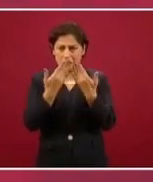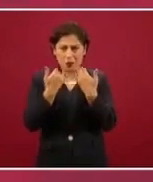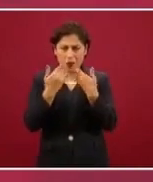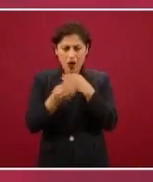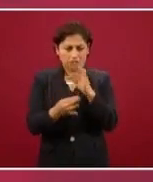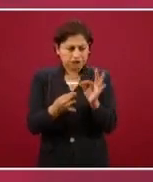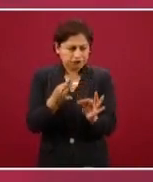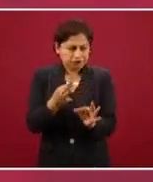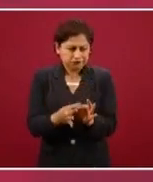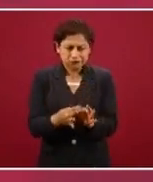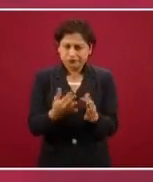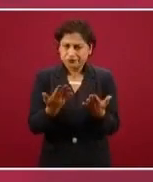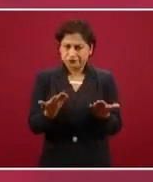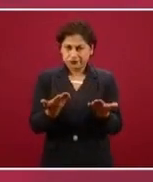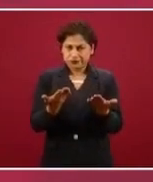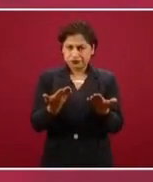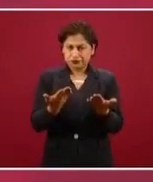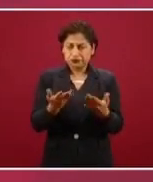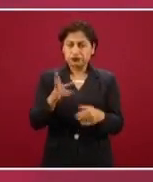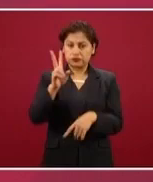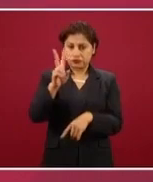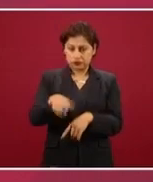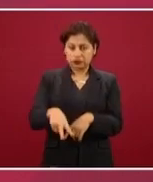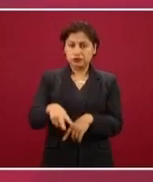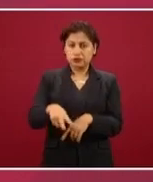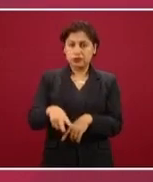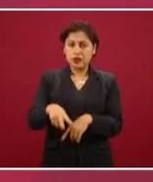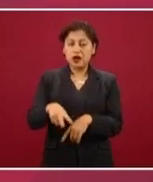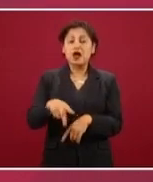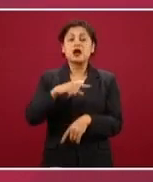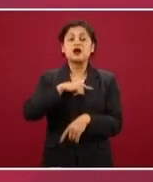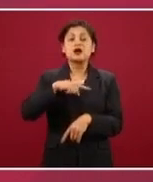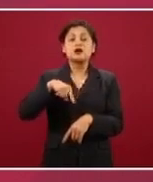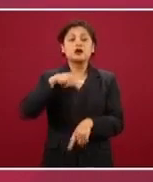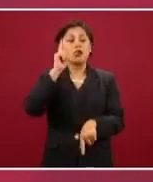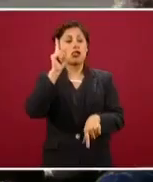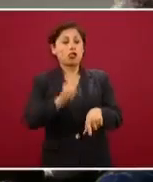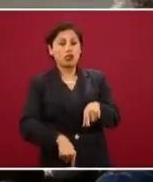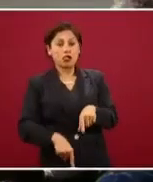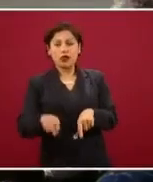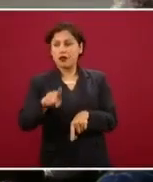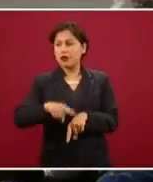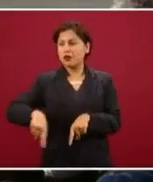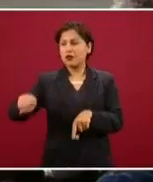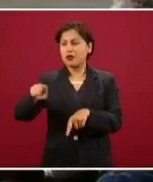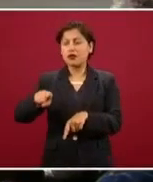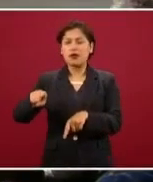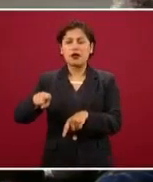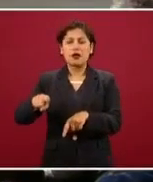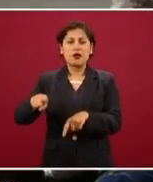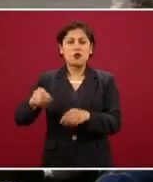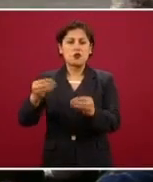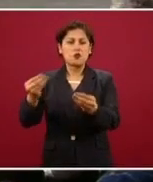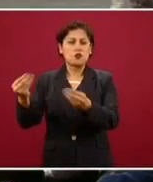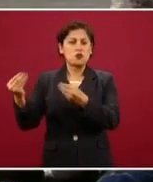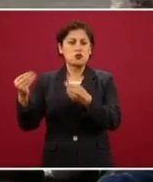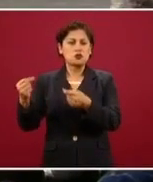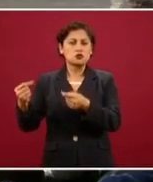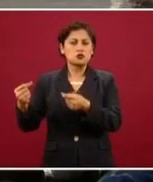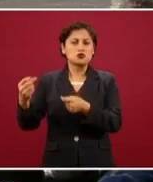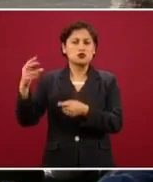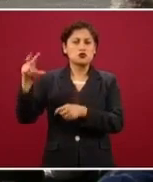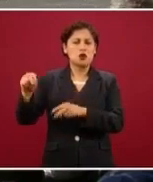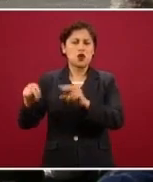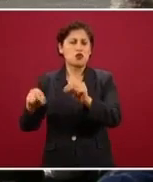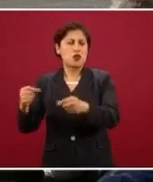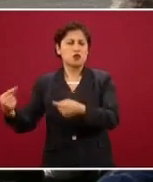y hubo toda una oposición en contra. Ahora, ¿qué hacemos? Entregamos de manera directa